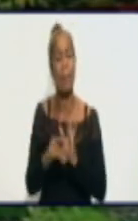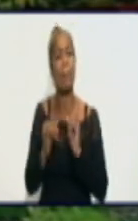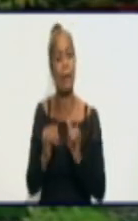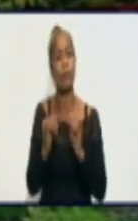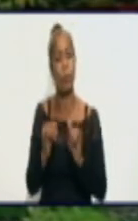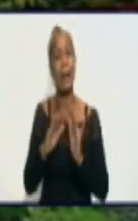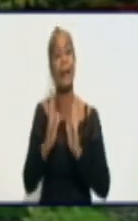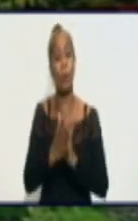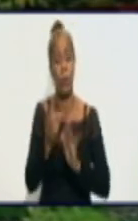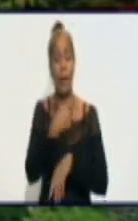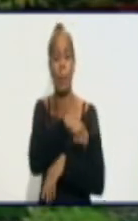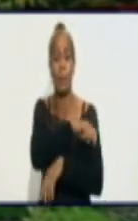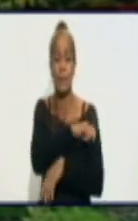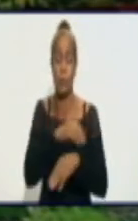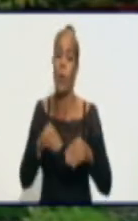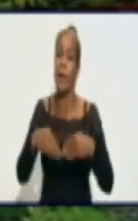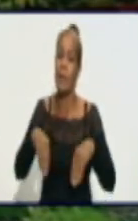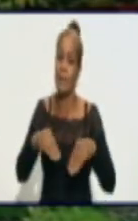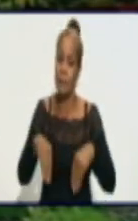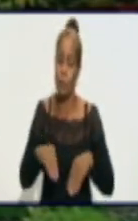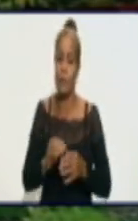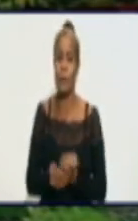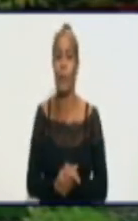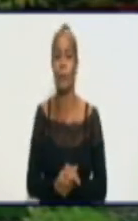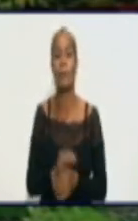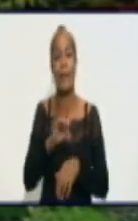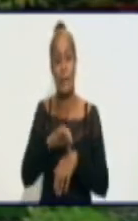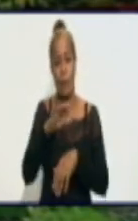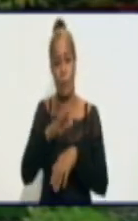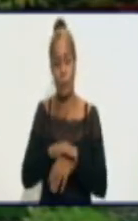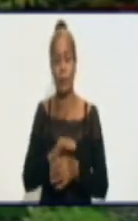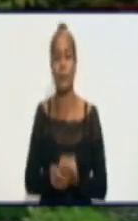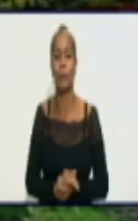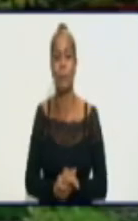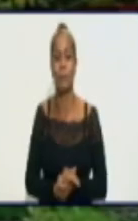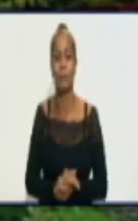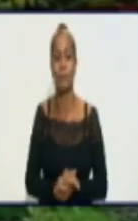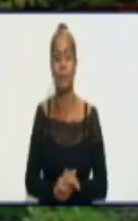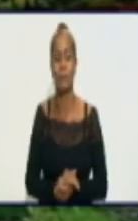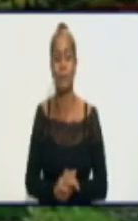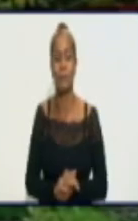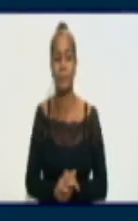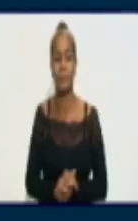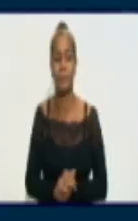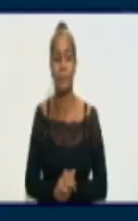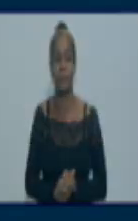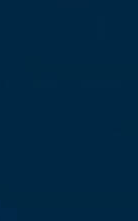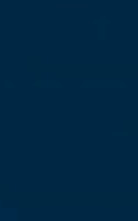epidemiológica que hoy tiene la provincia de Granma. Hacemos una pausa, al retorno volvemos con más informaciones.